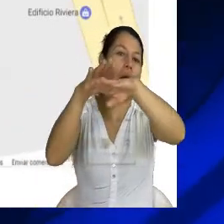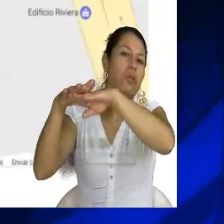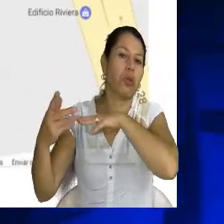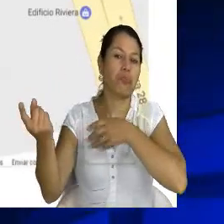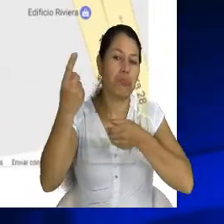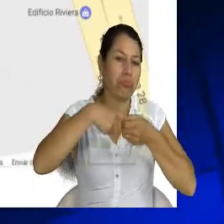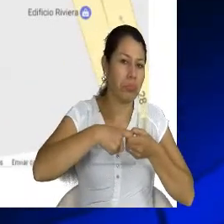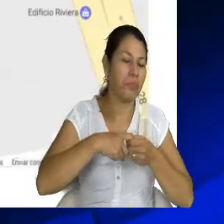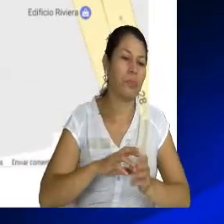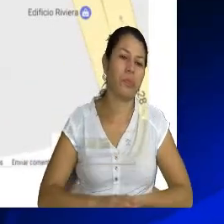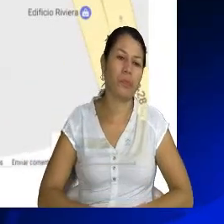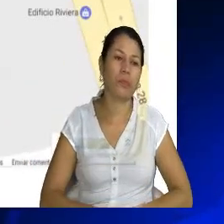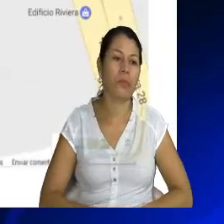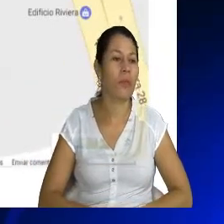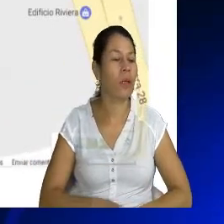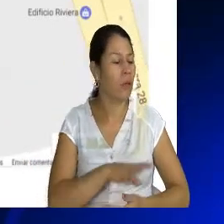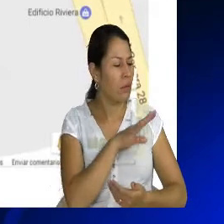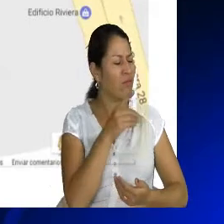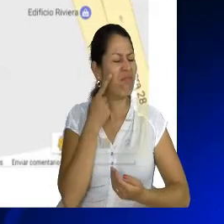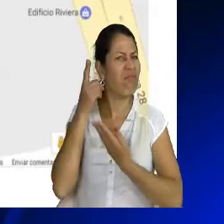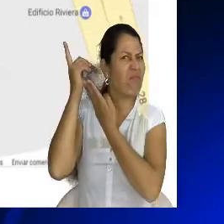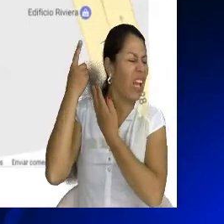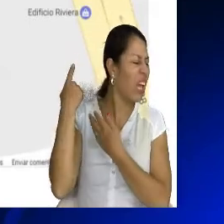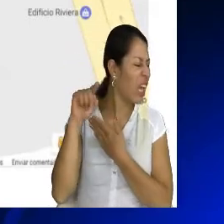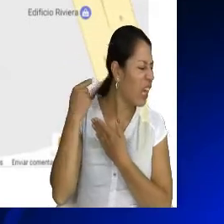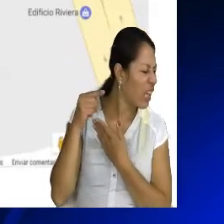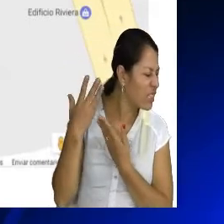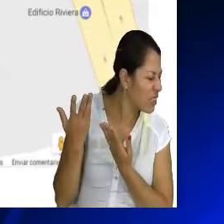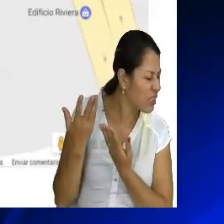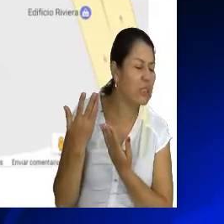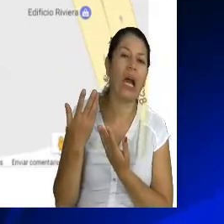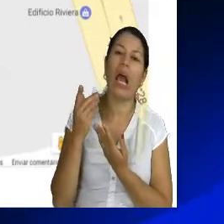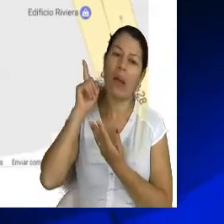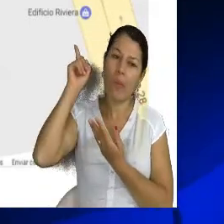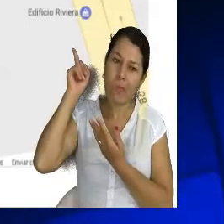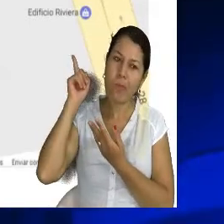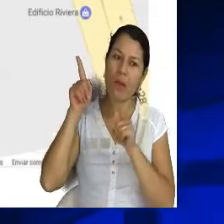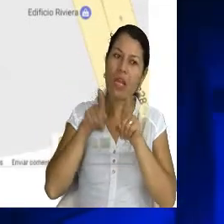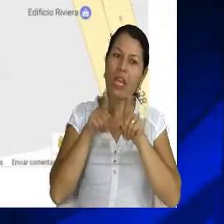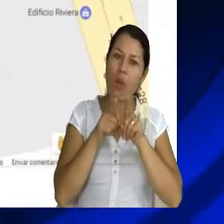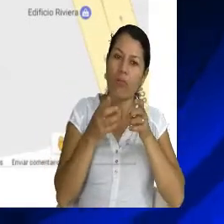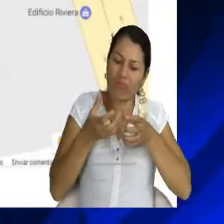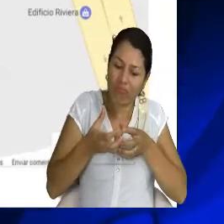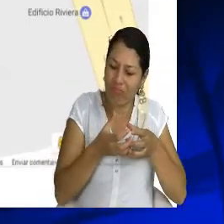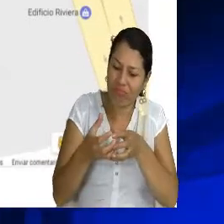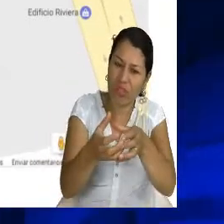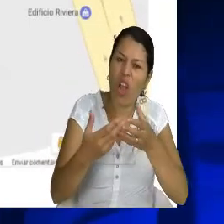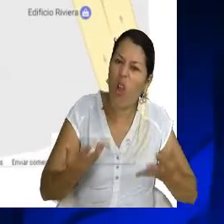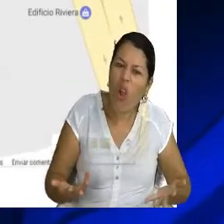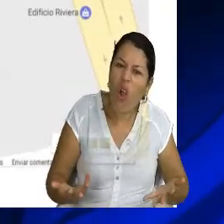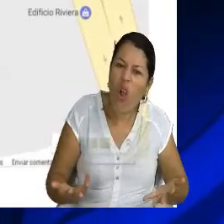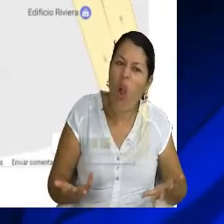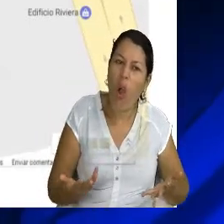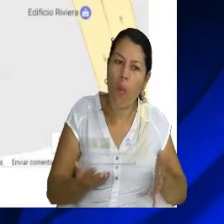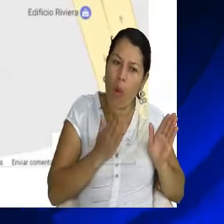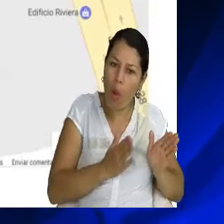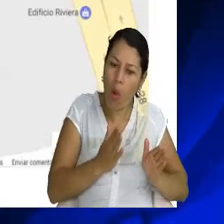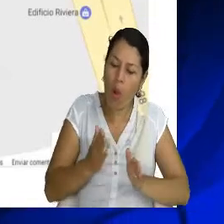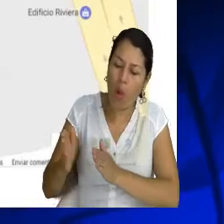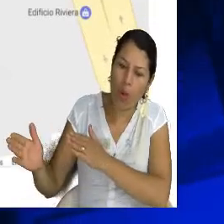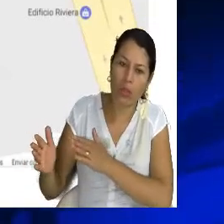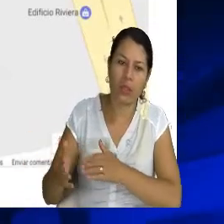ahí, señor secretario? Ahí lo que estamos viendo es cómo es que van a estar armados los escuadrones, ¿cierto? Entonces, puede ver